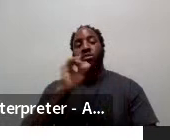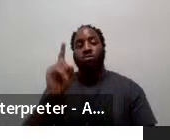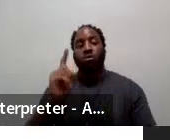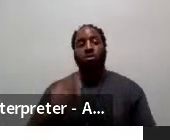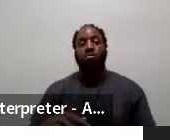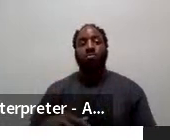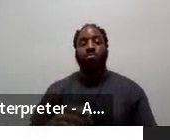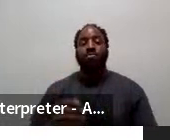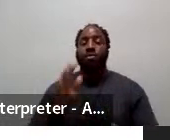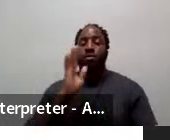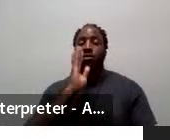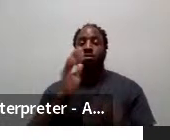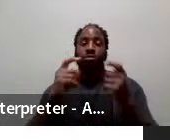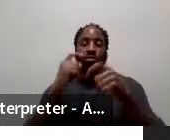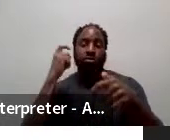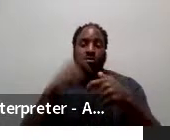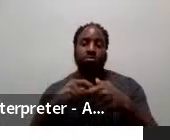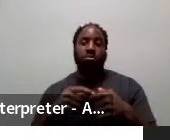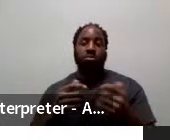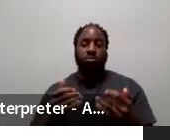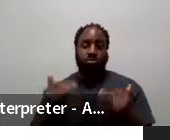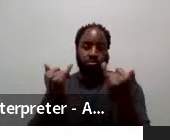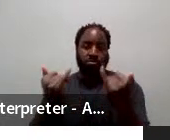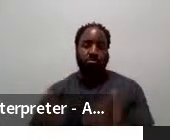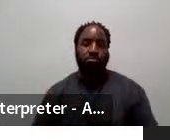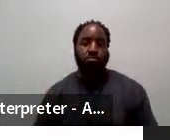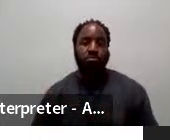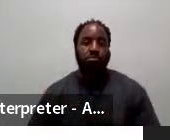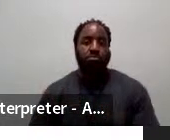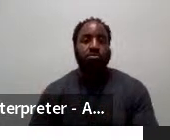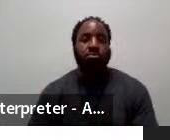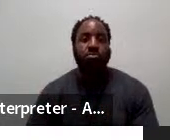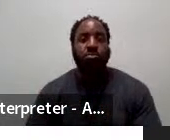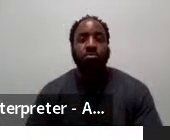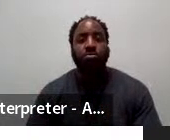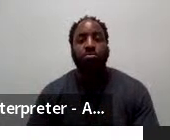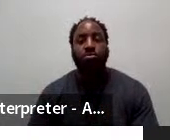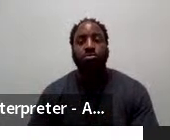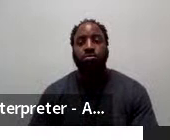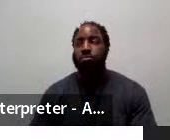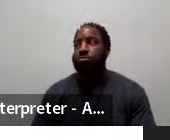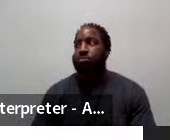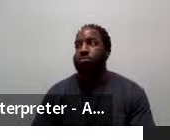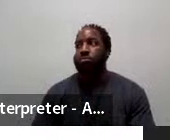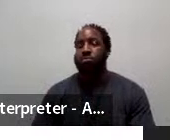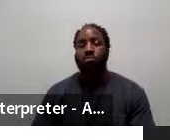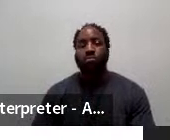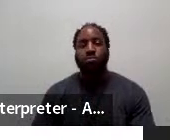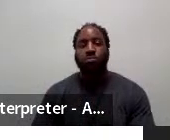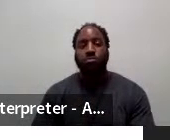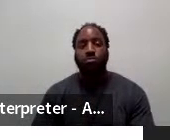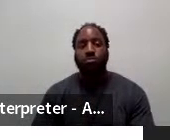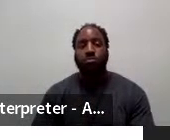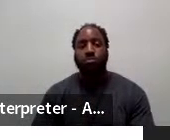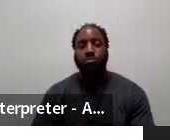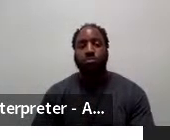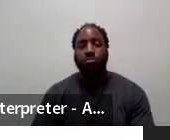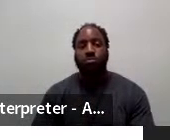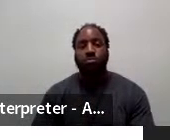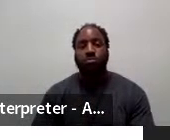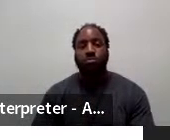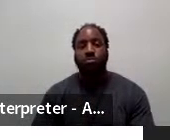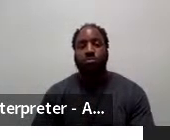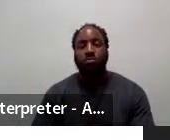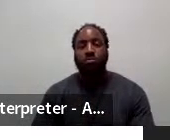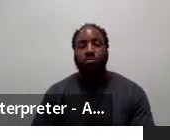Buenas, bienvenidos a la sesión informativa del Bronx Metro North. Las instrucciones para hablar en la reunión usando la computadora, teléfono inteligente o